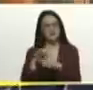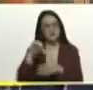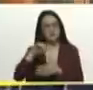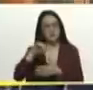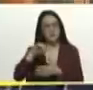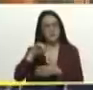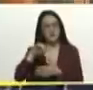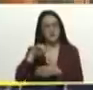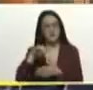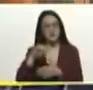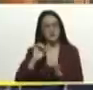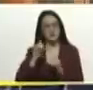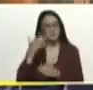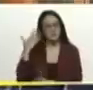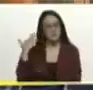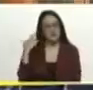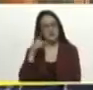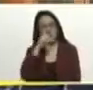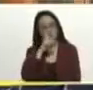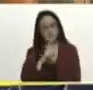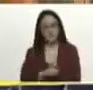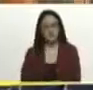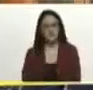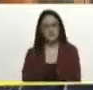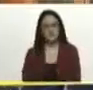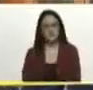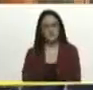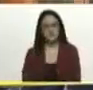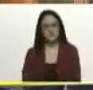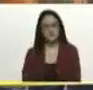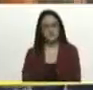Sudamérica, como empezamos hace algunos años.